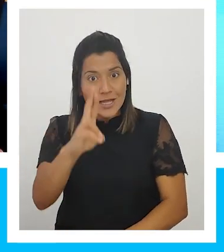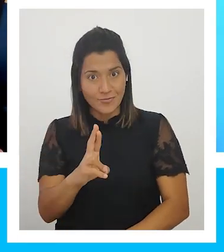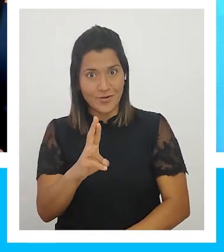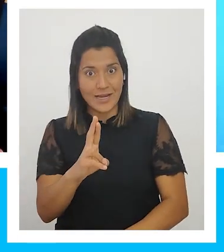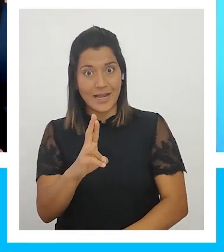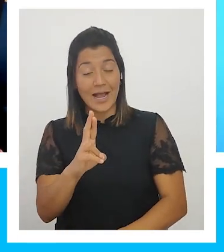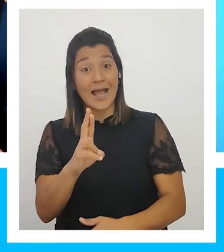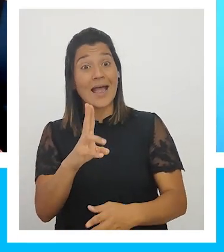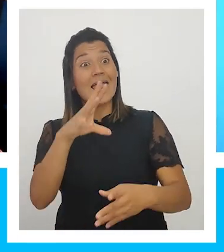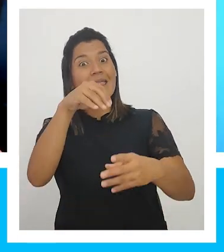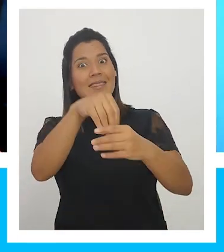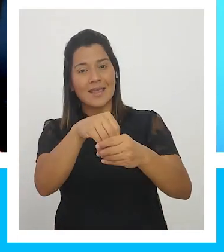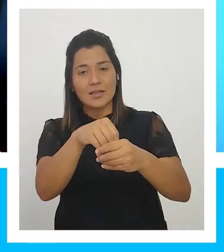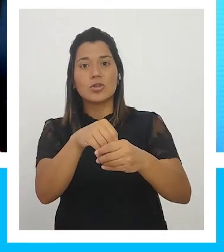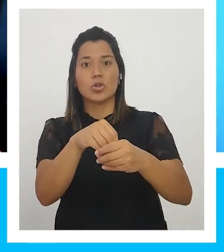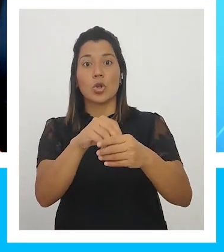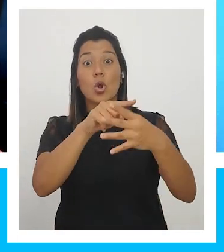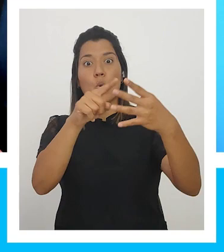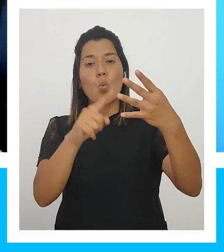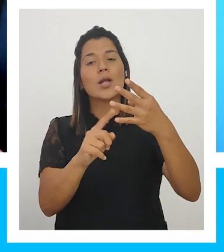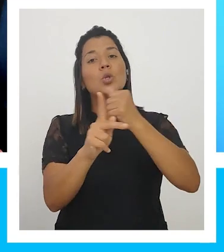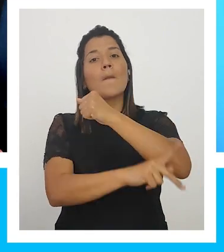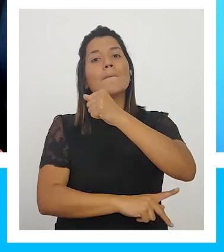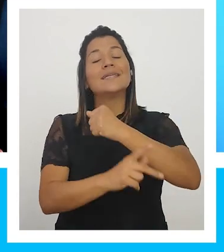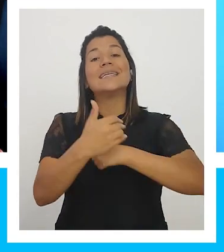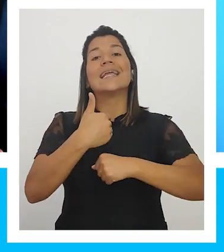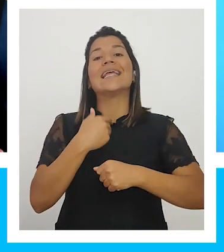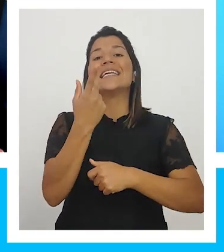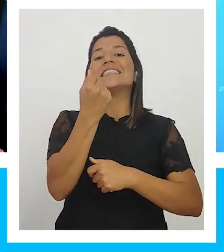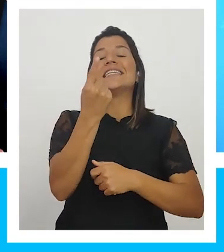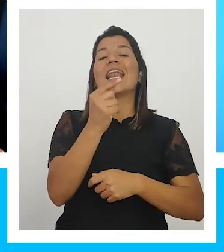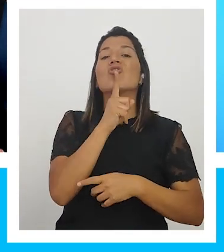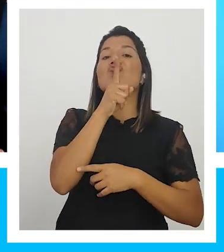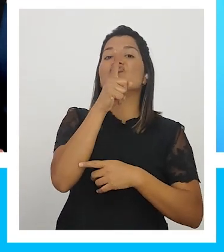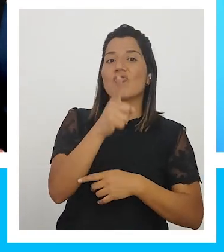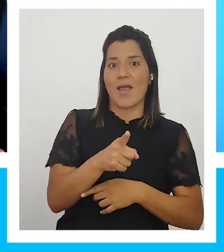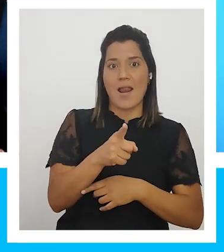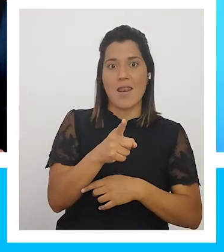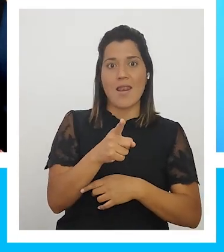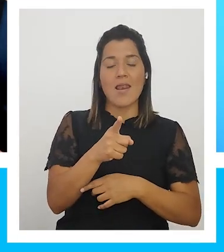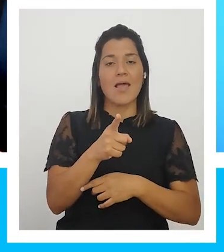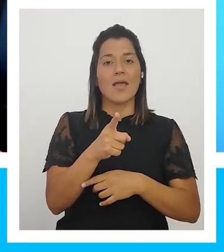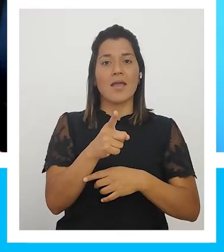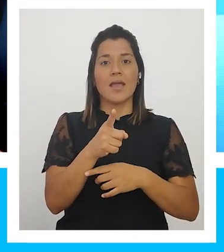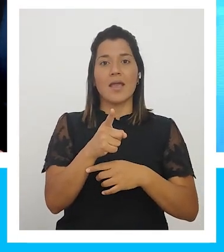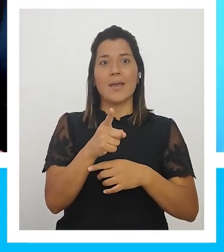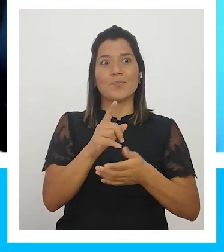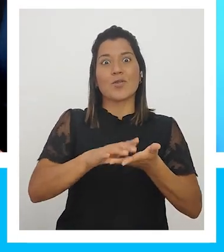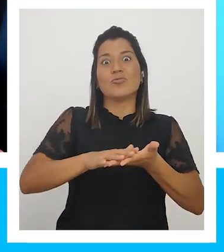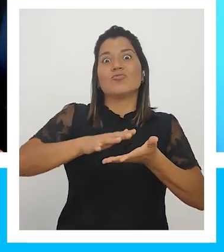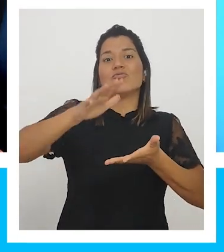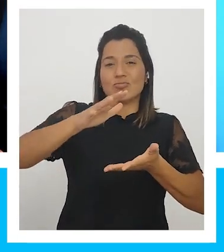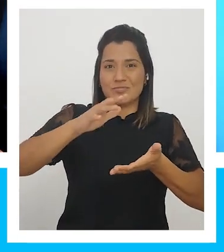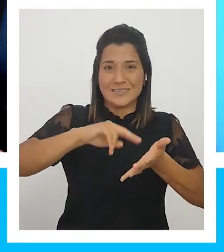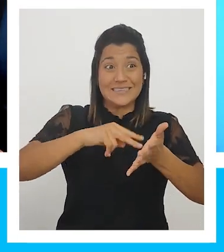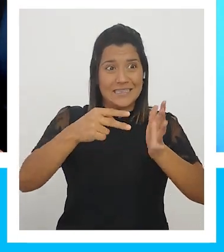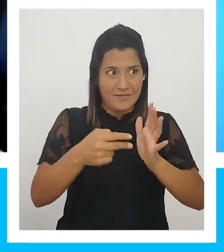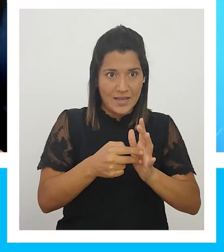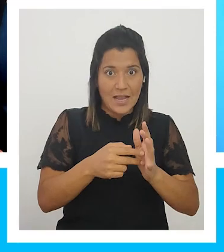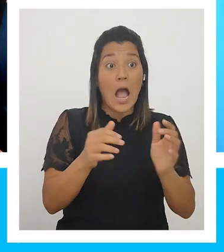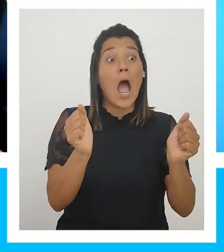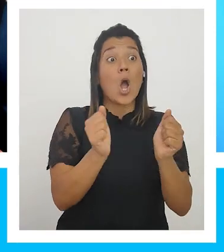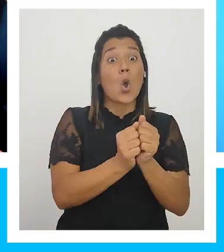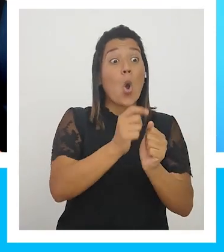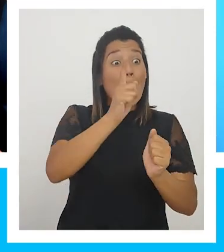compra del salario de las personas no ha disminuido ni se ha erosionado como lo ha hecho en otros países, más bien ha